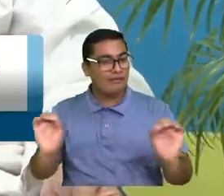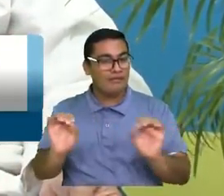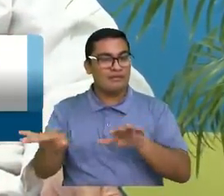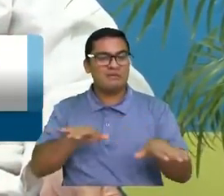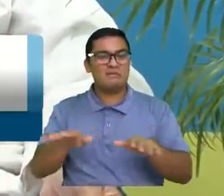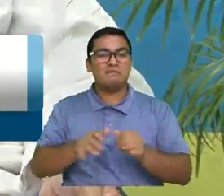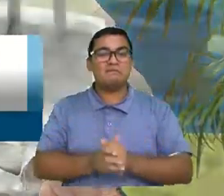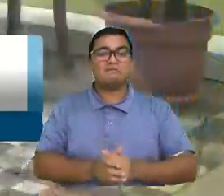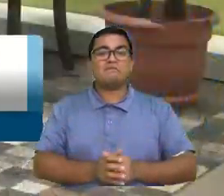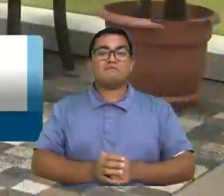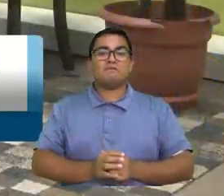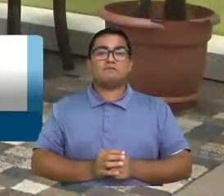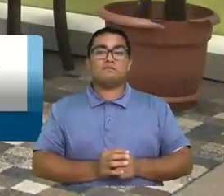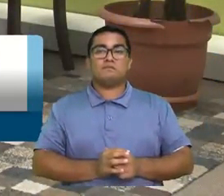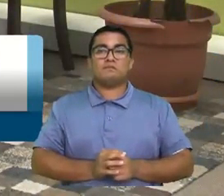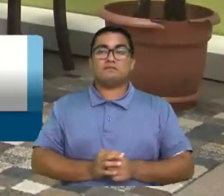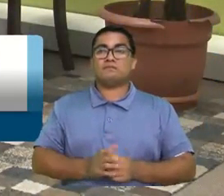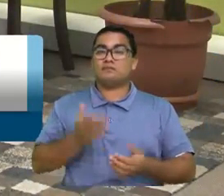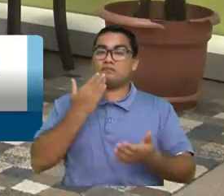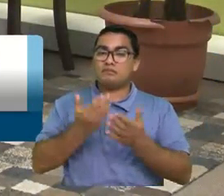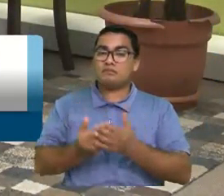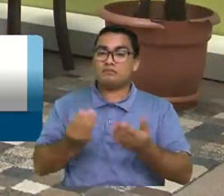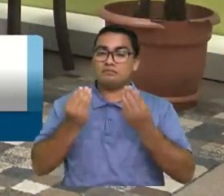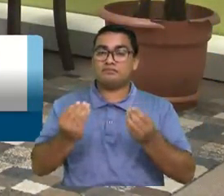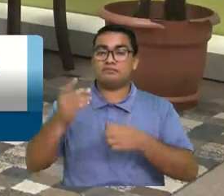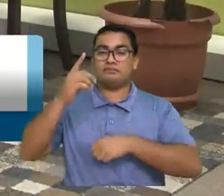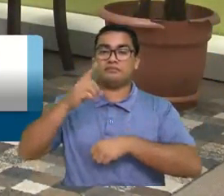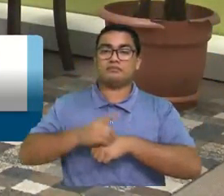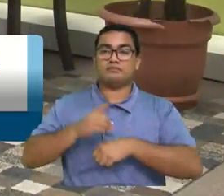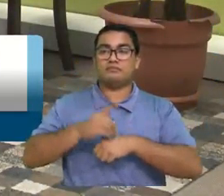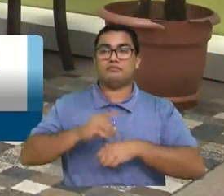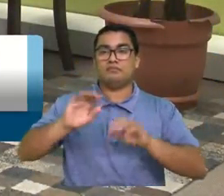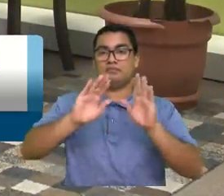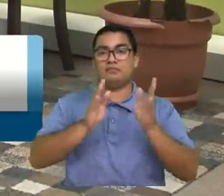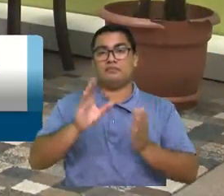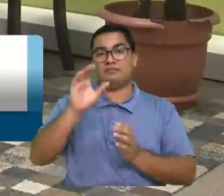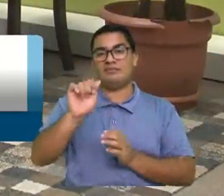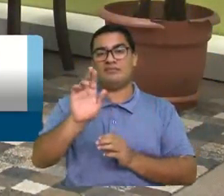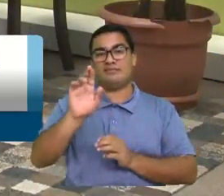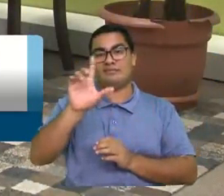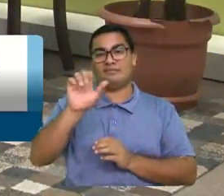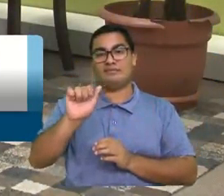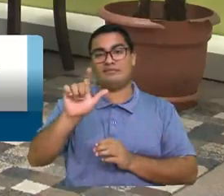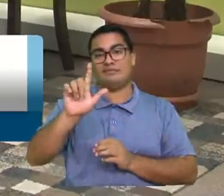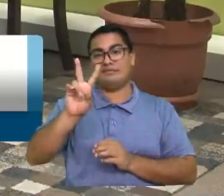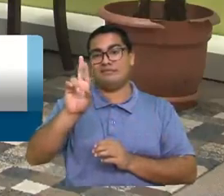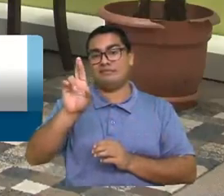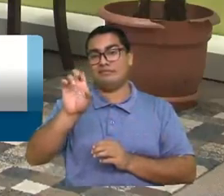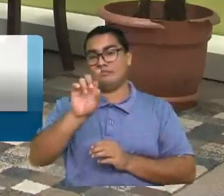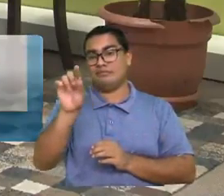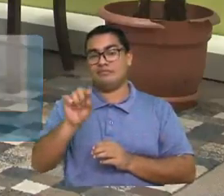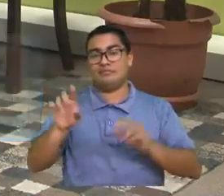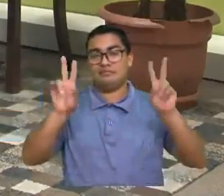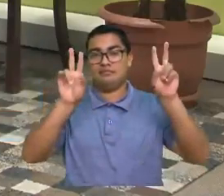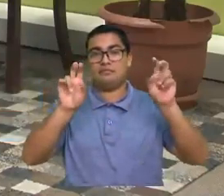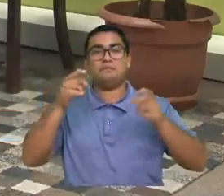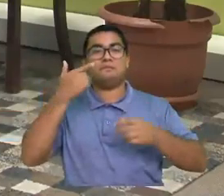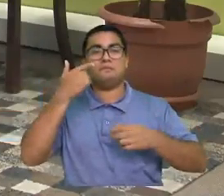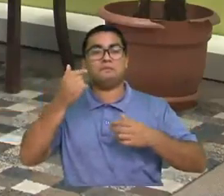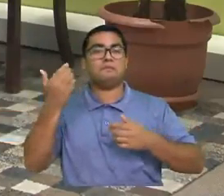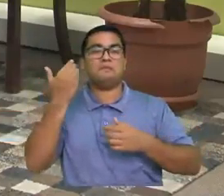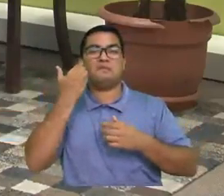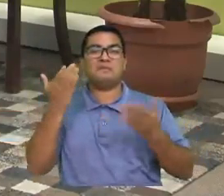en los niños chiquitos no. Okay. Le agradecemos, doctora, entonces, Carla Álvarez, por su valioso consejo y conocimiento sobre este tipo de